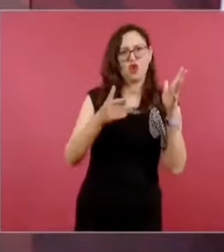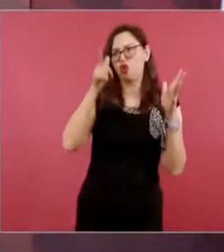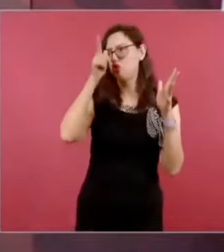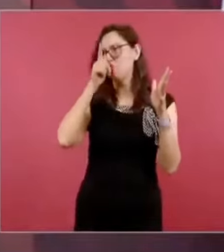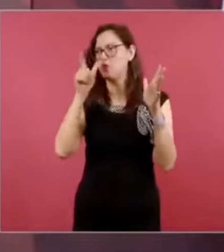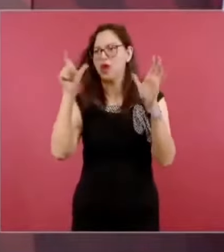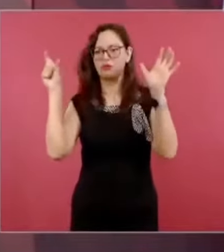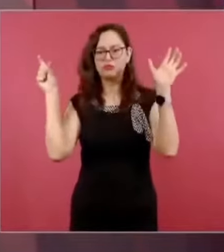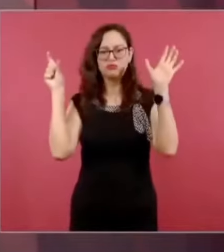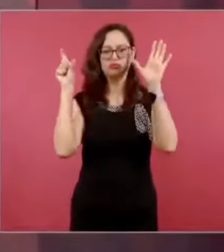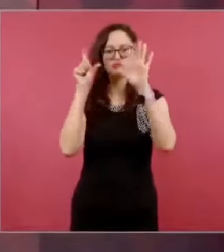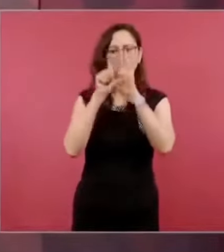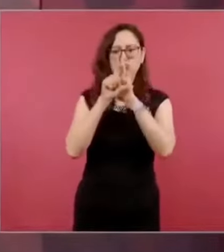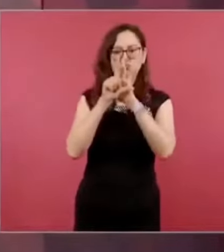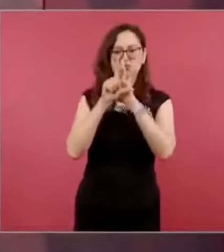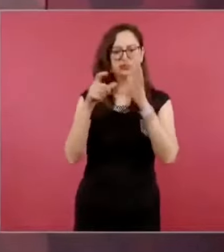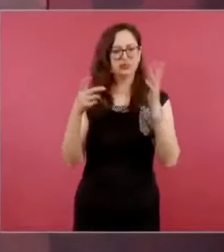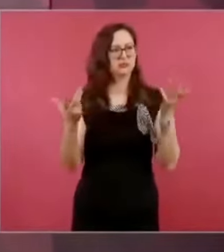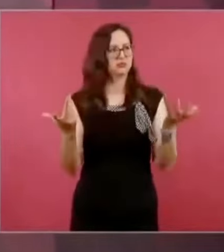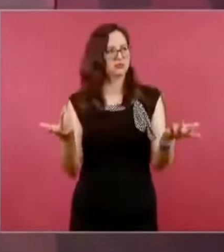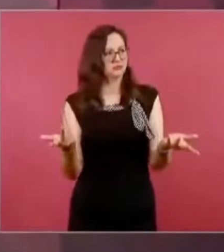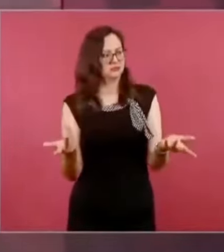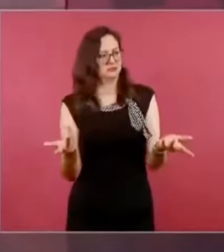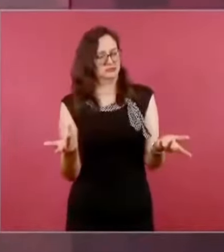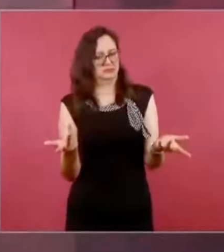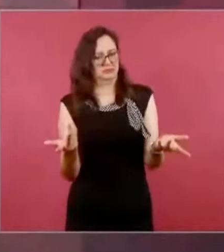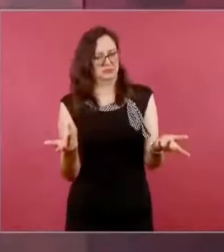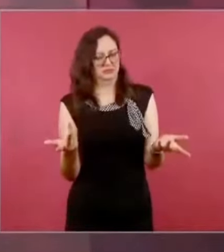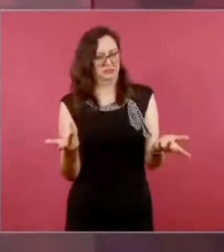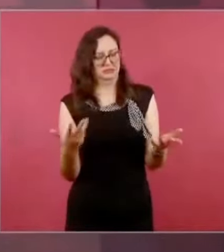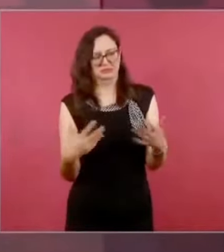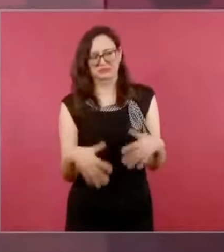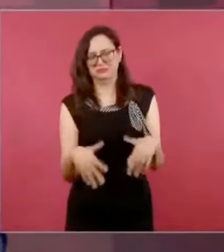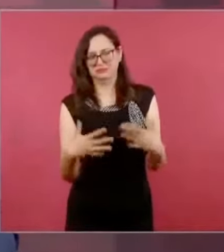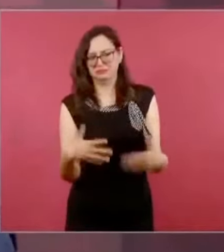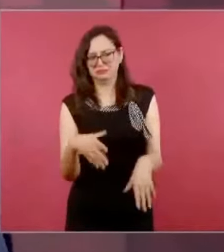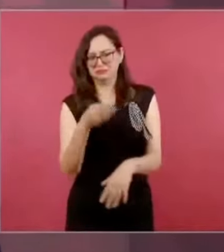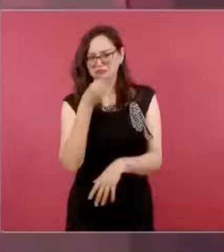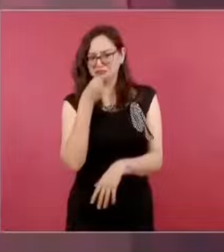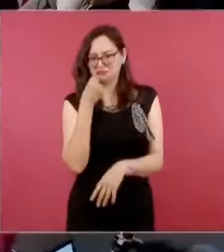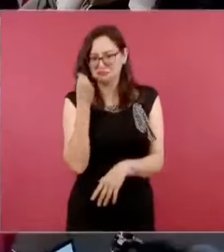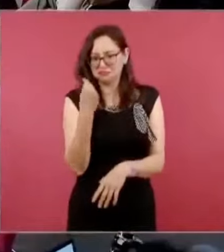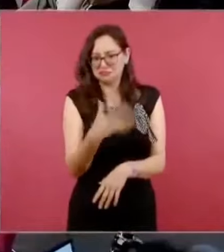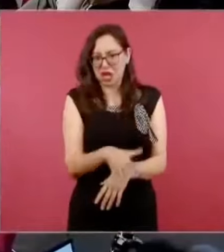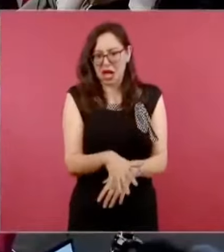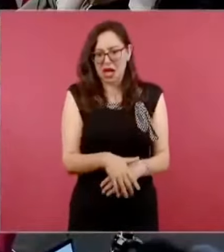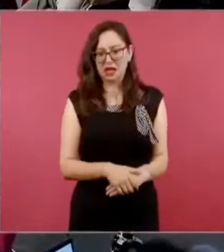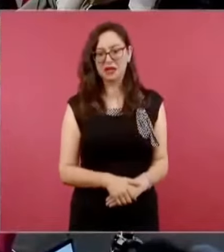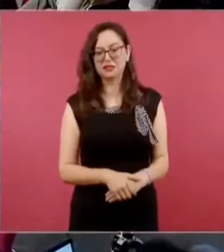Claro que podemos volver a verlo, porque regresa en el